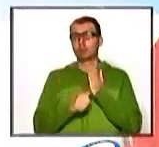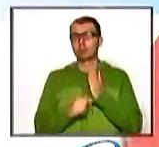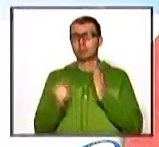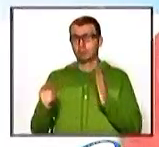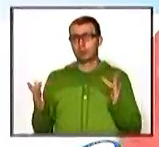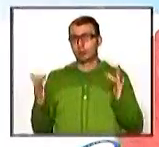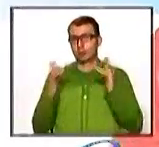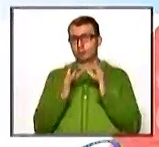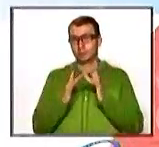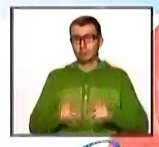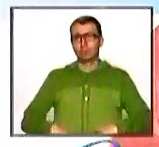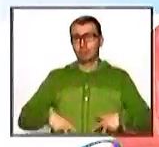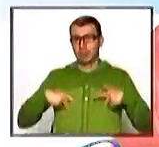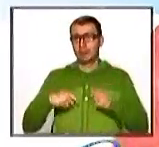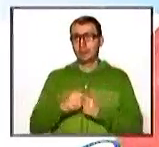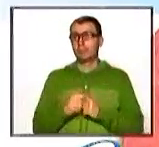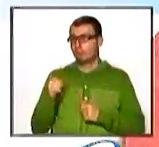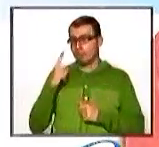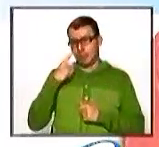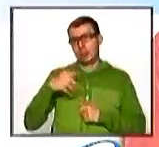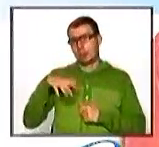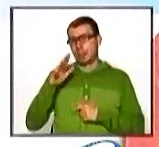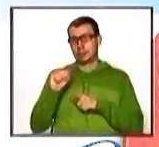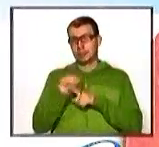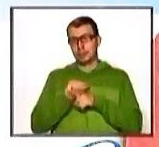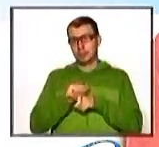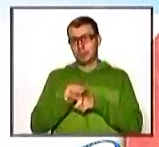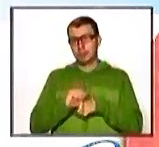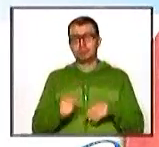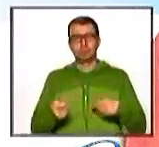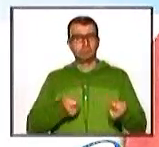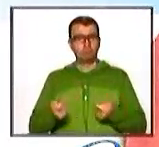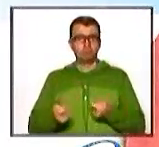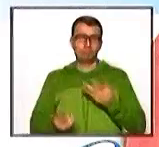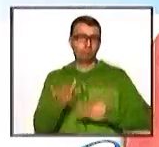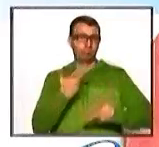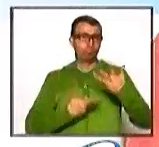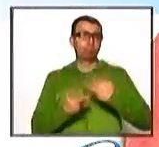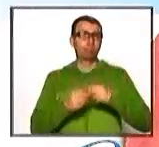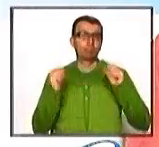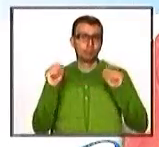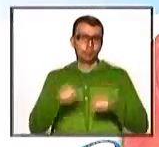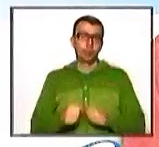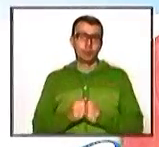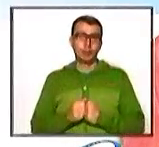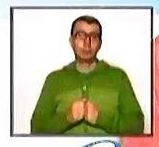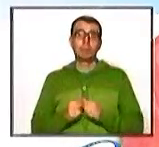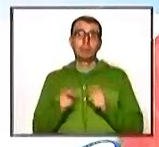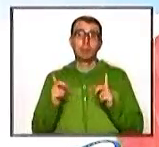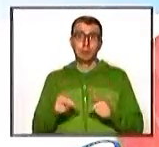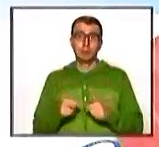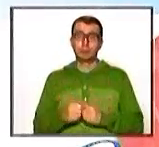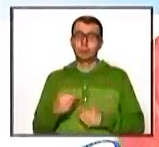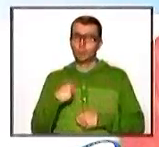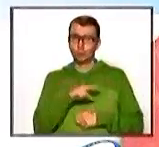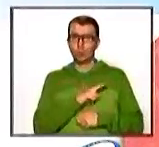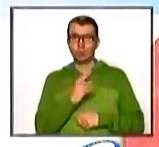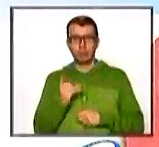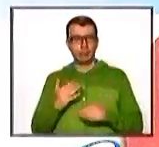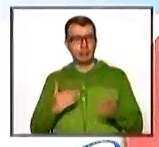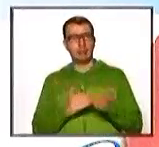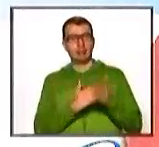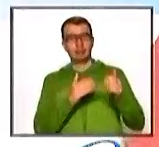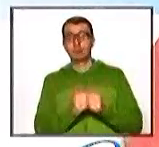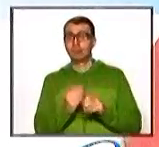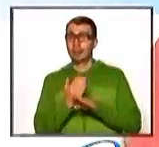y hacer de esto algo más práctico, más ameno, más didáctico. Y también para quejarnos. Y antes de la